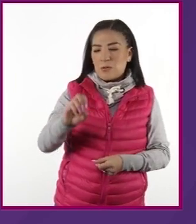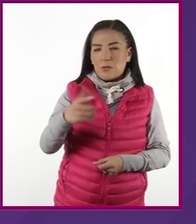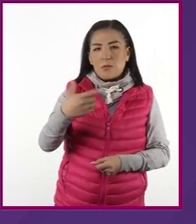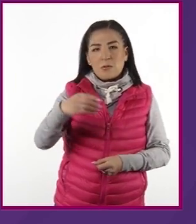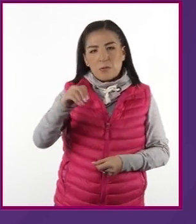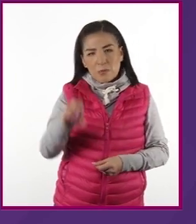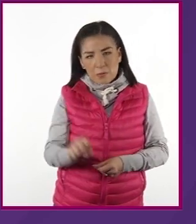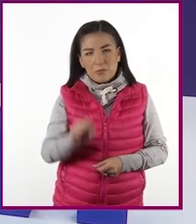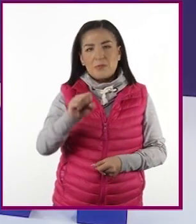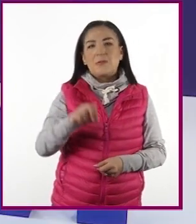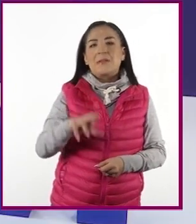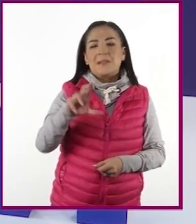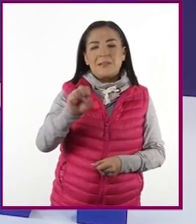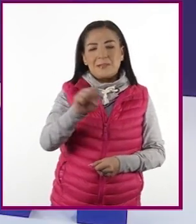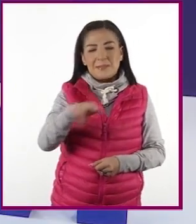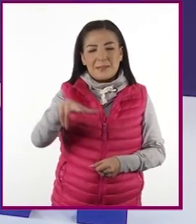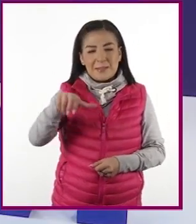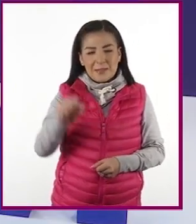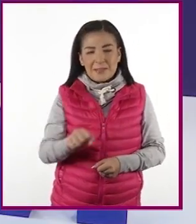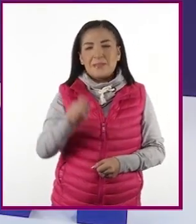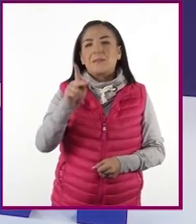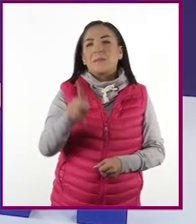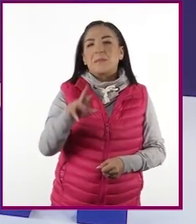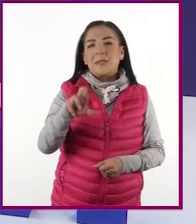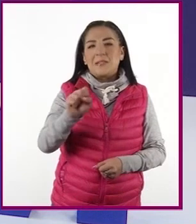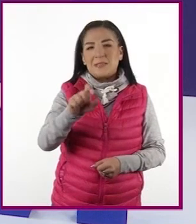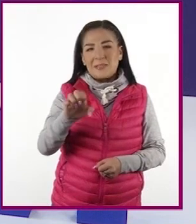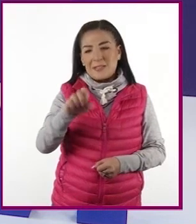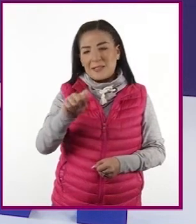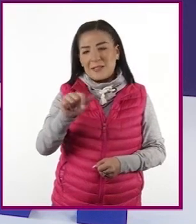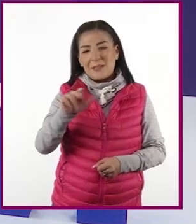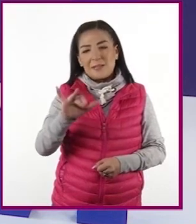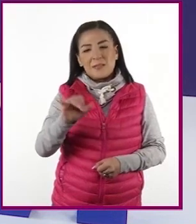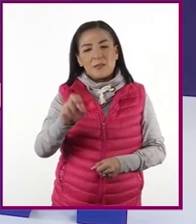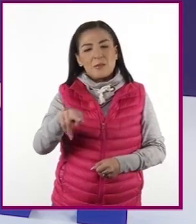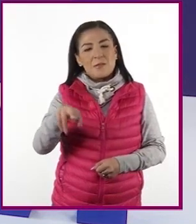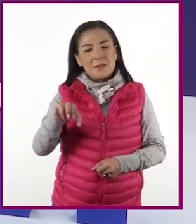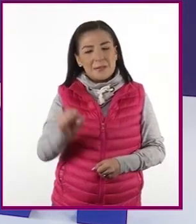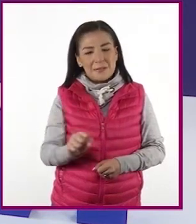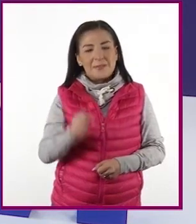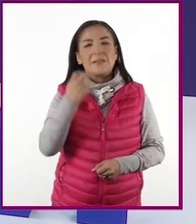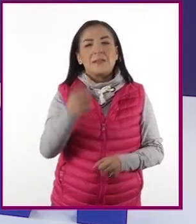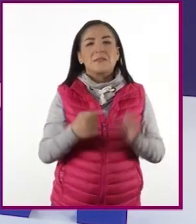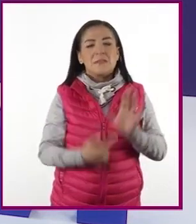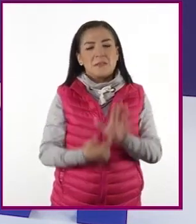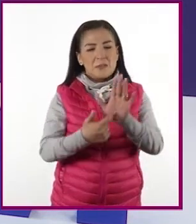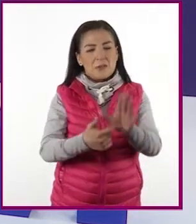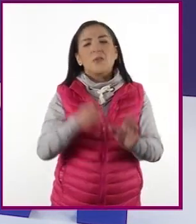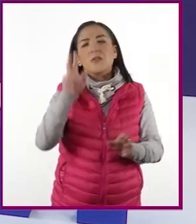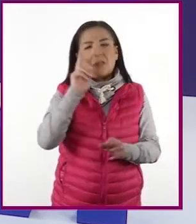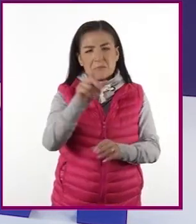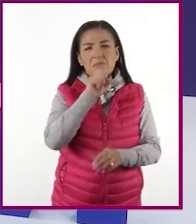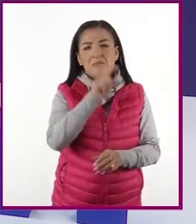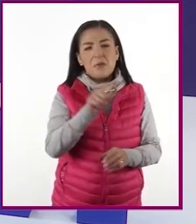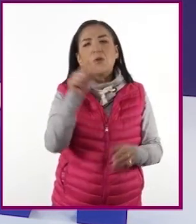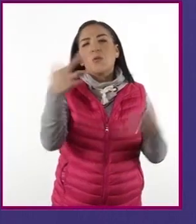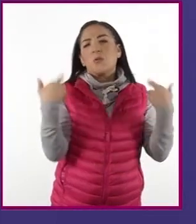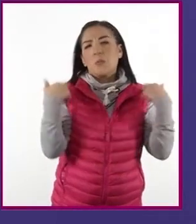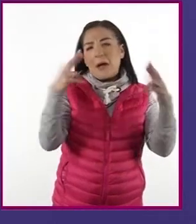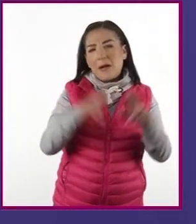y presentaciones. O bien, consulta directamente con tu maestra o